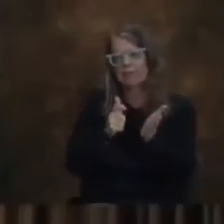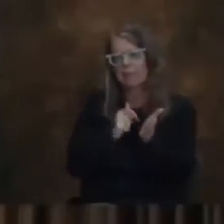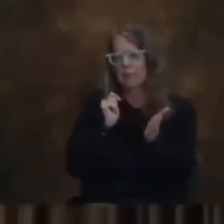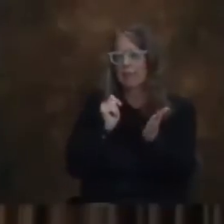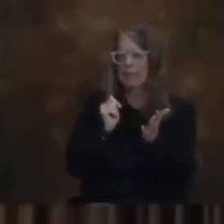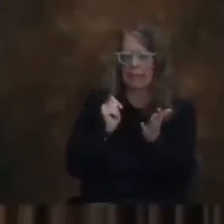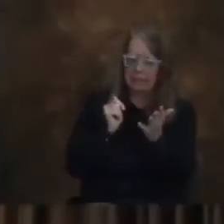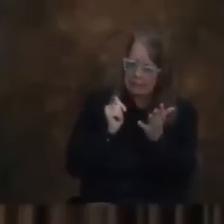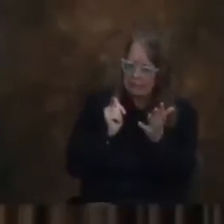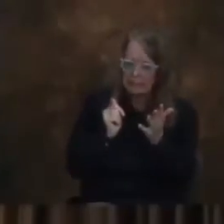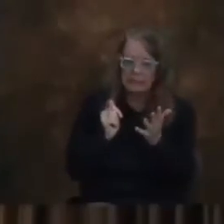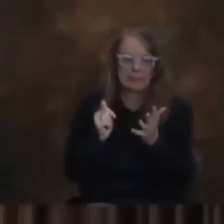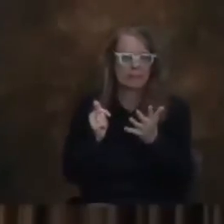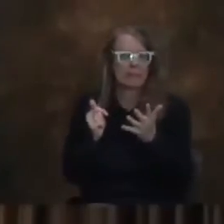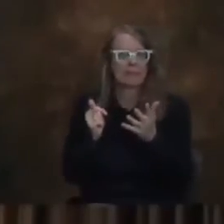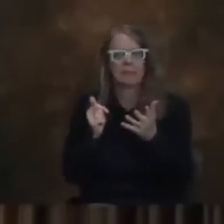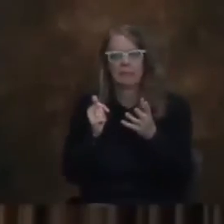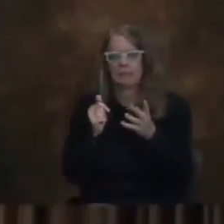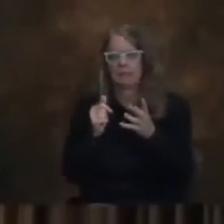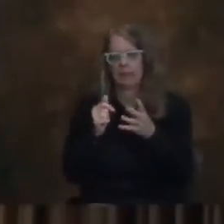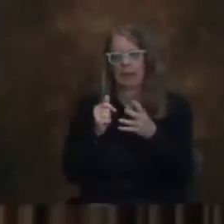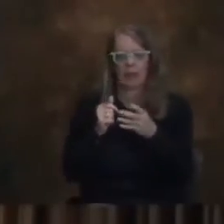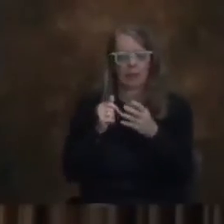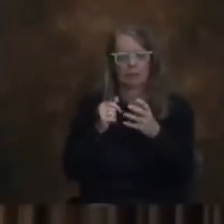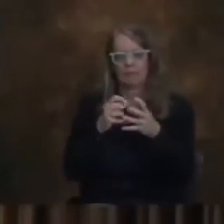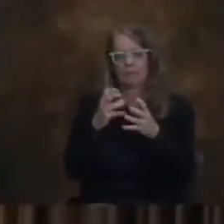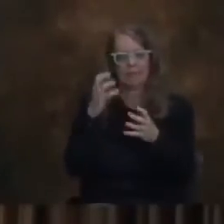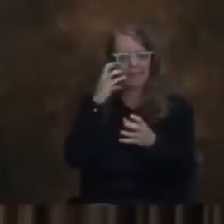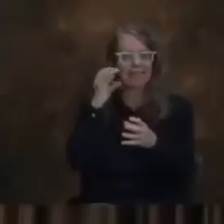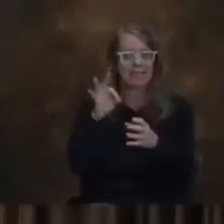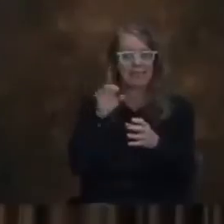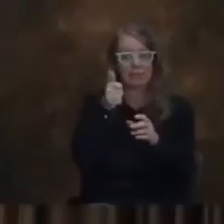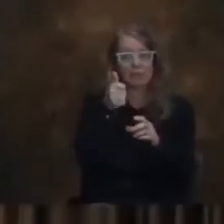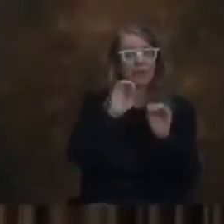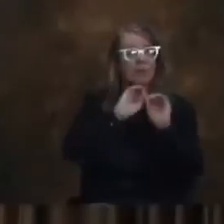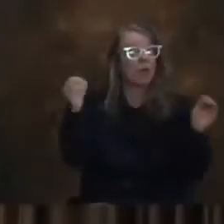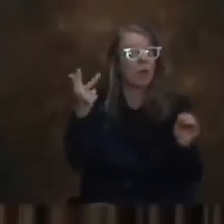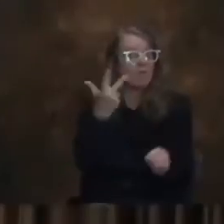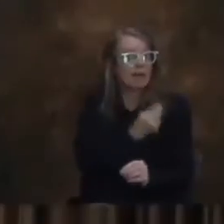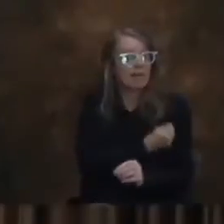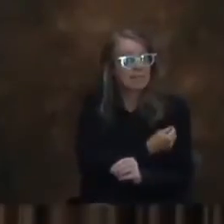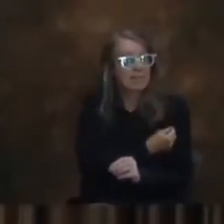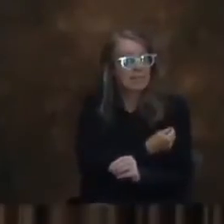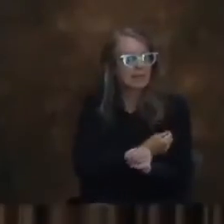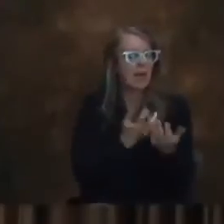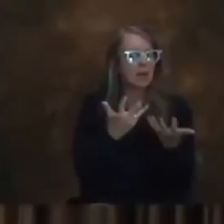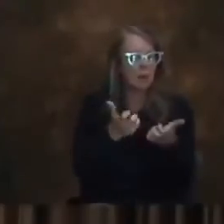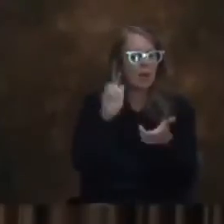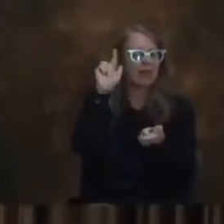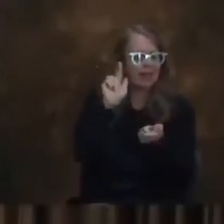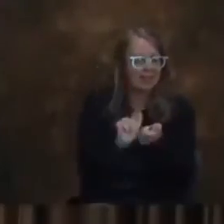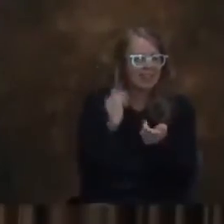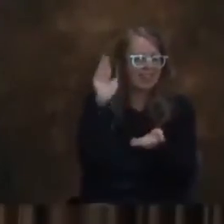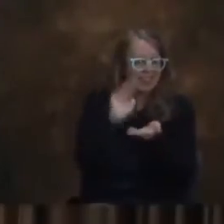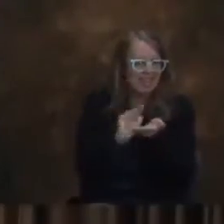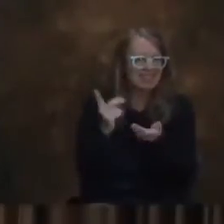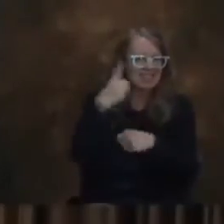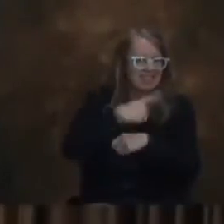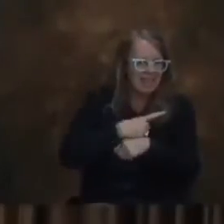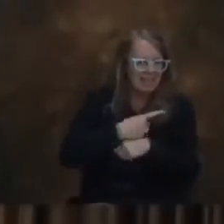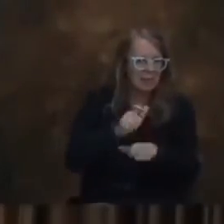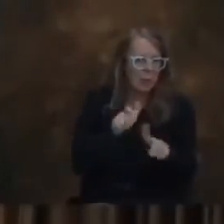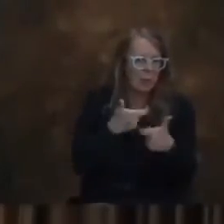detallado si no tiene vacunación y trata de tener una cuarentena más corta pero eso es lo más básico